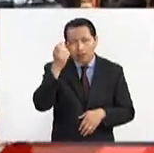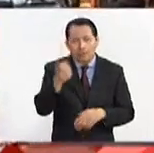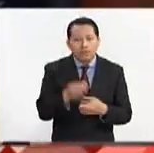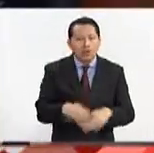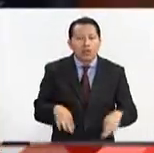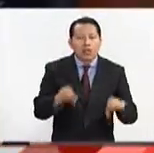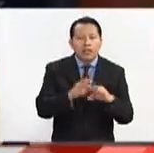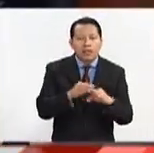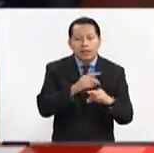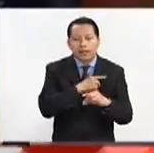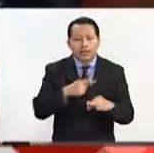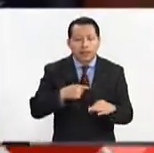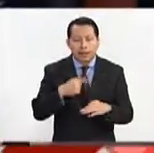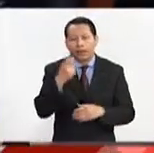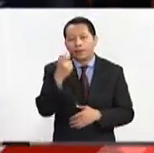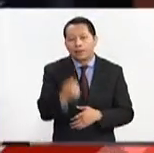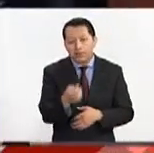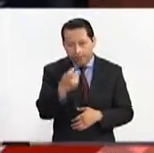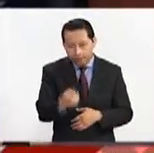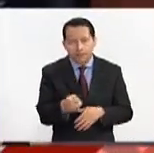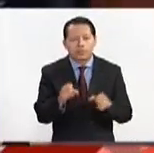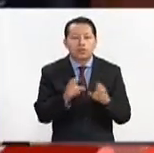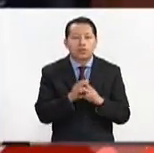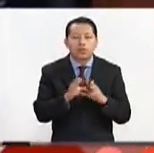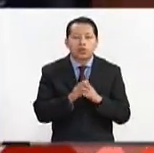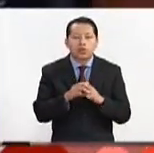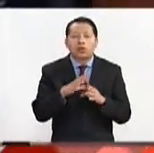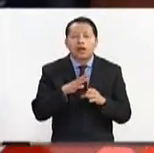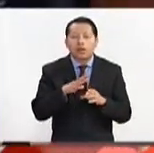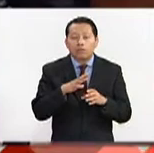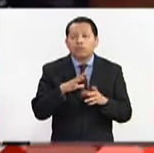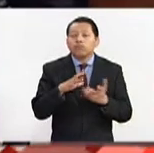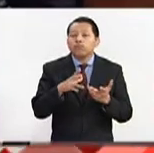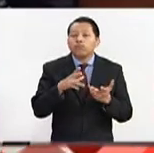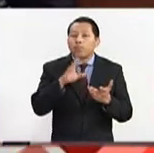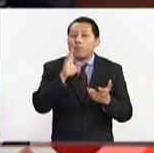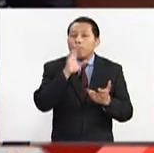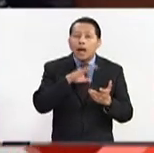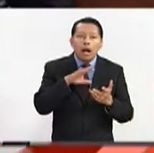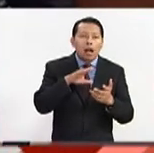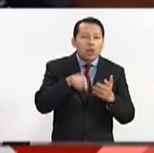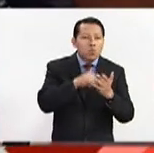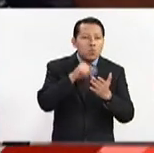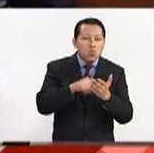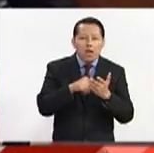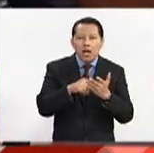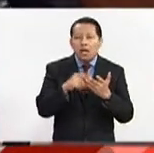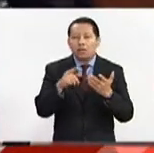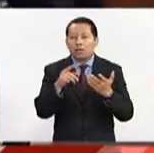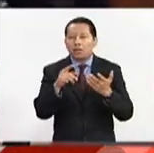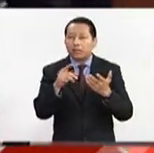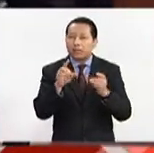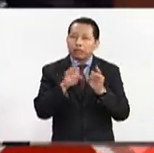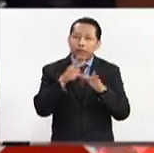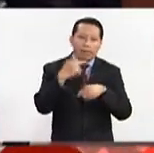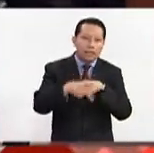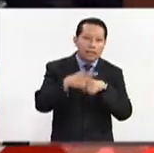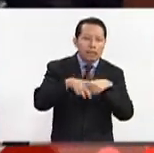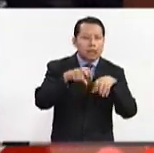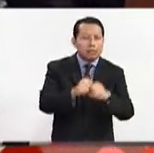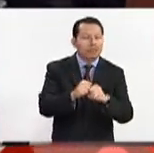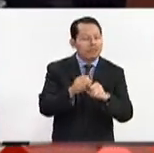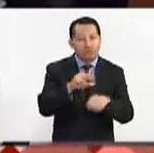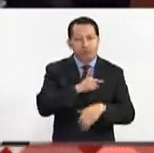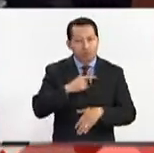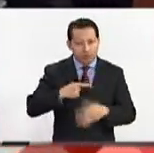de cumplir con usos de suelo autorizados, de reducir asentamientos irregulares y de cumplir con la obligación del Estado de proteger y garantizar el derecho a la